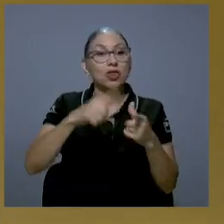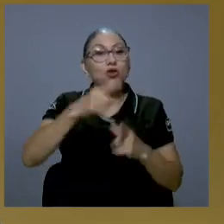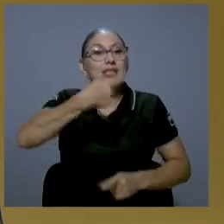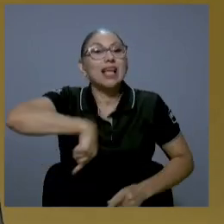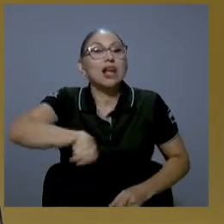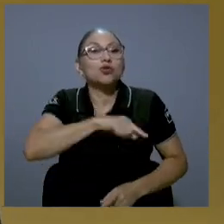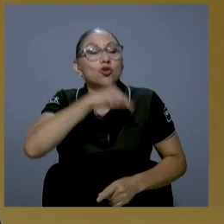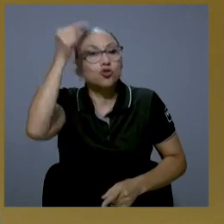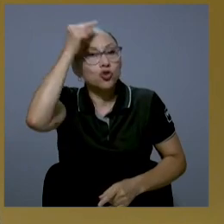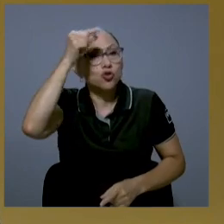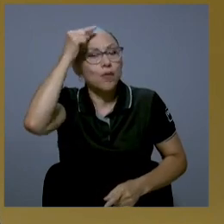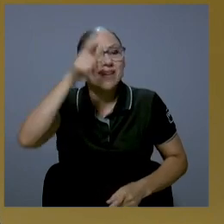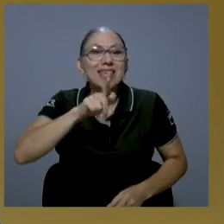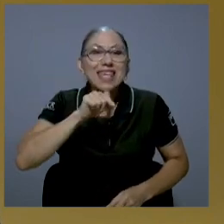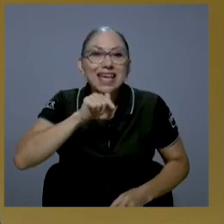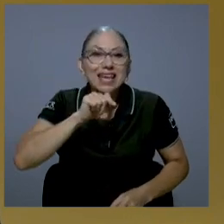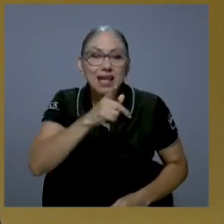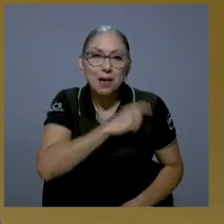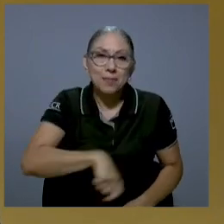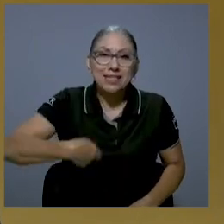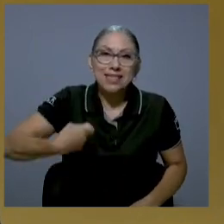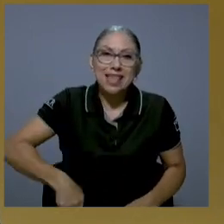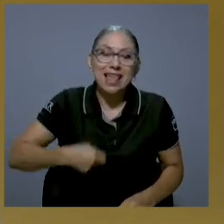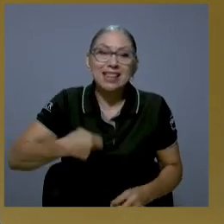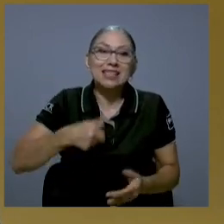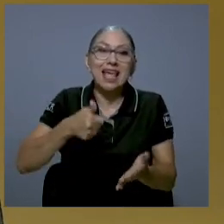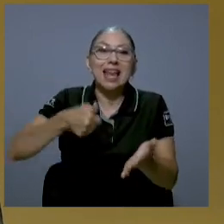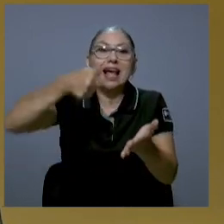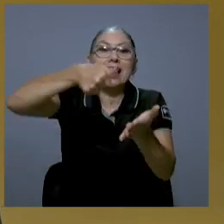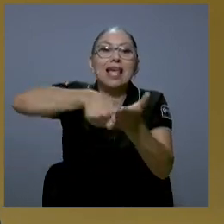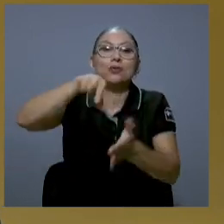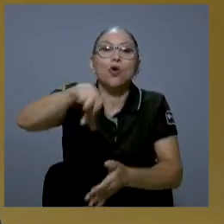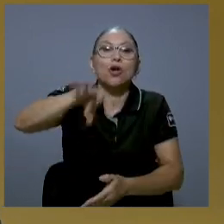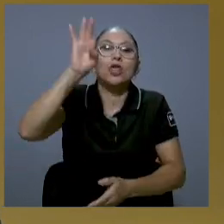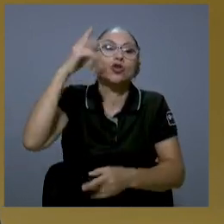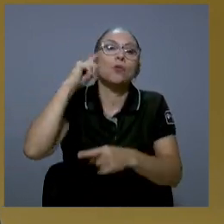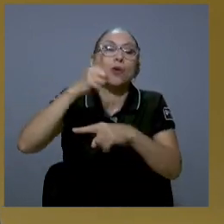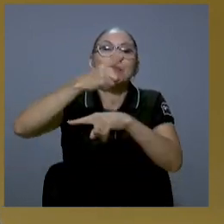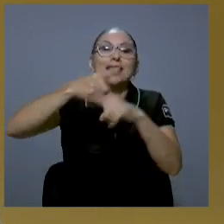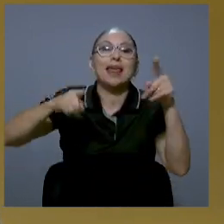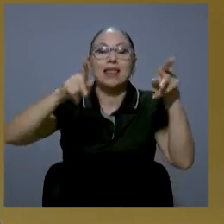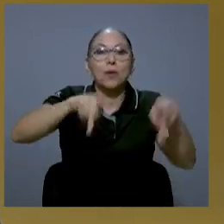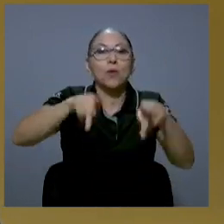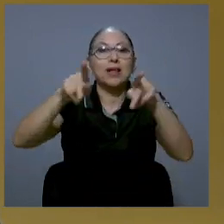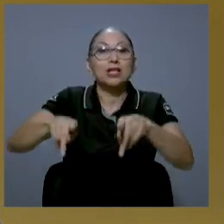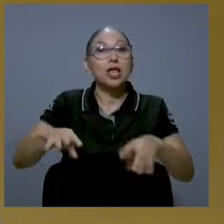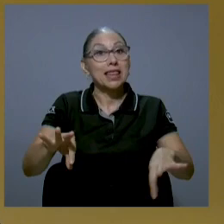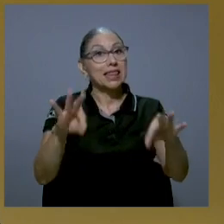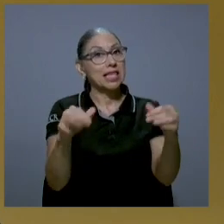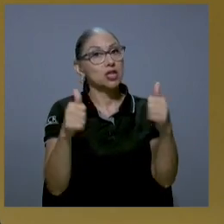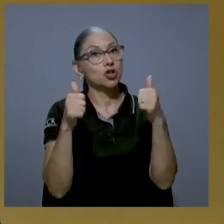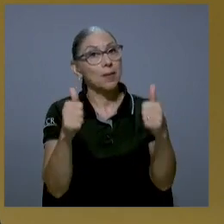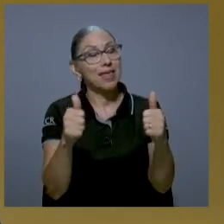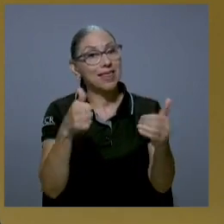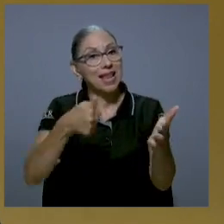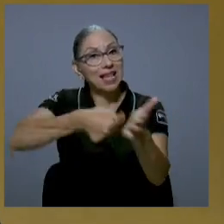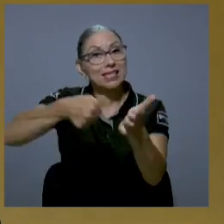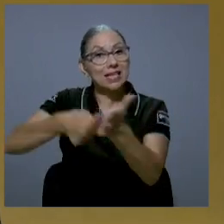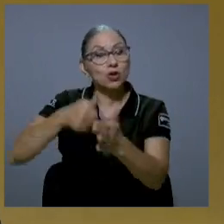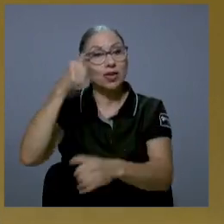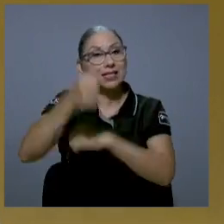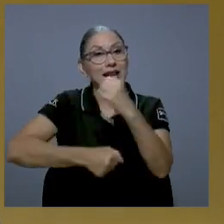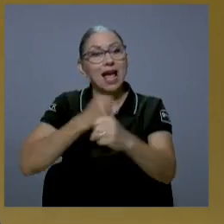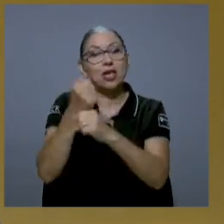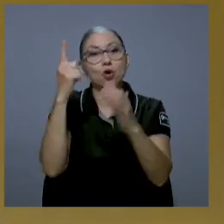presidentes elegidos por la mitad de la población. Dichosamente, a partir de las elecciones de